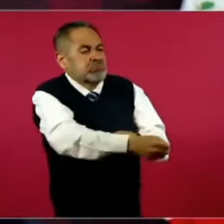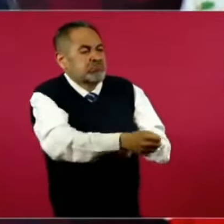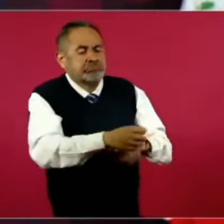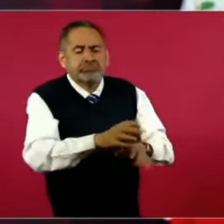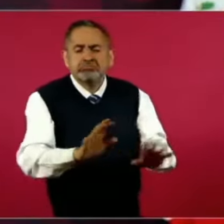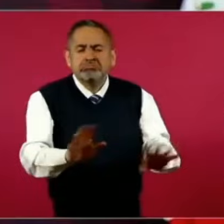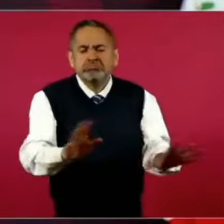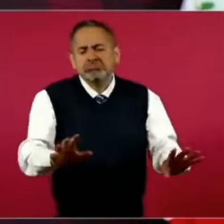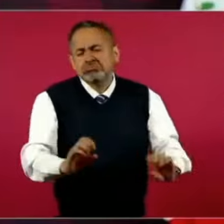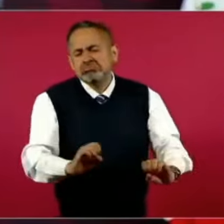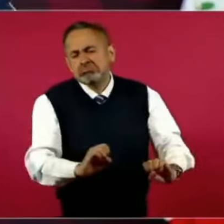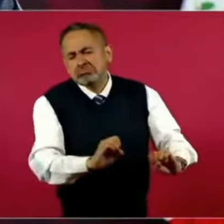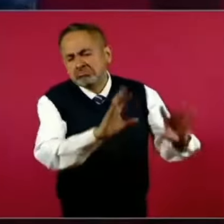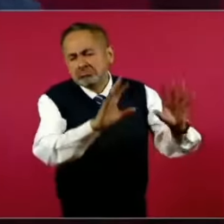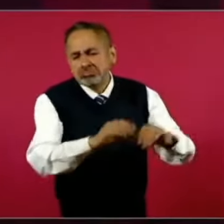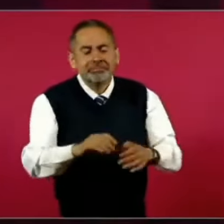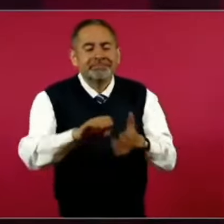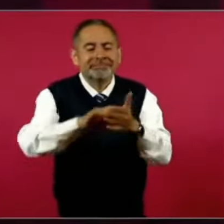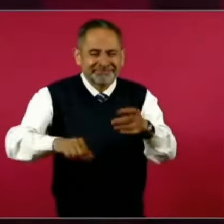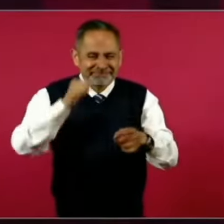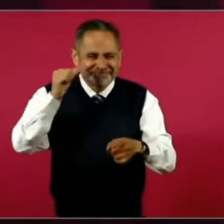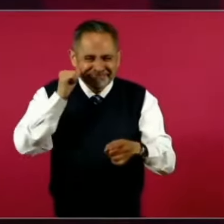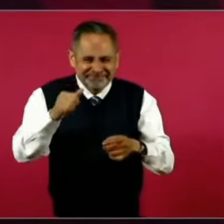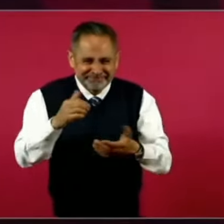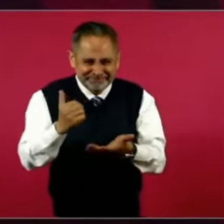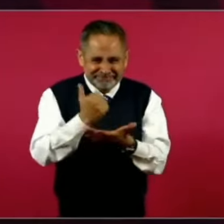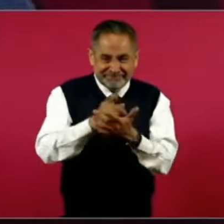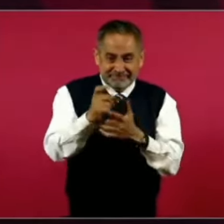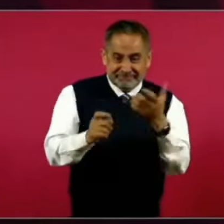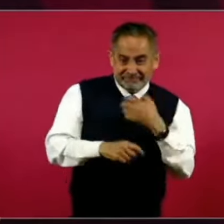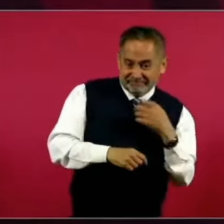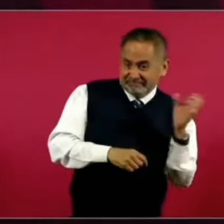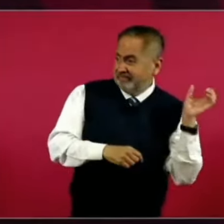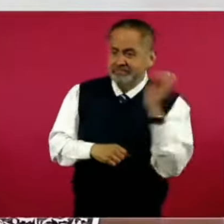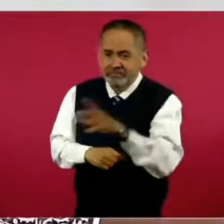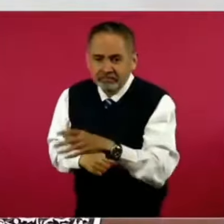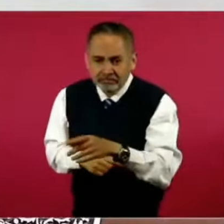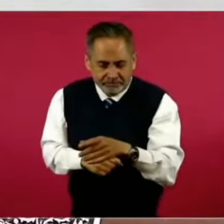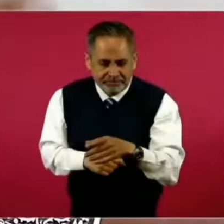Por ejemplo, al que tiró la botella ayer, puede estar tranquilo,